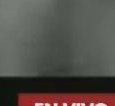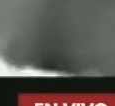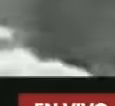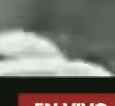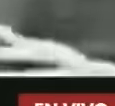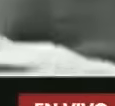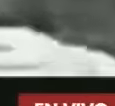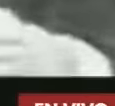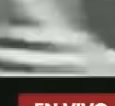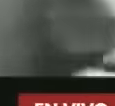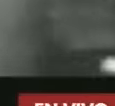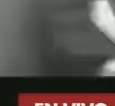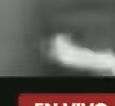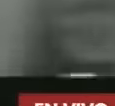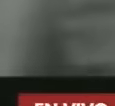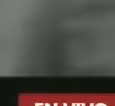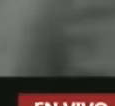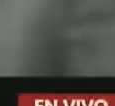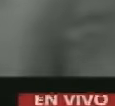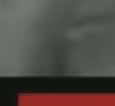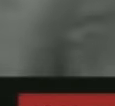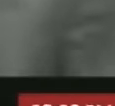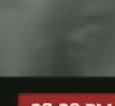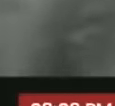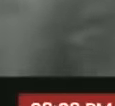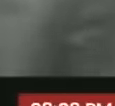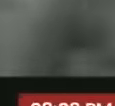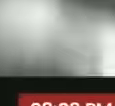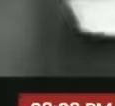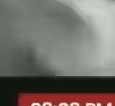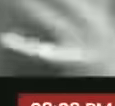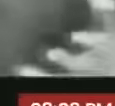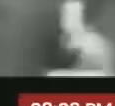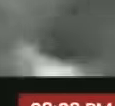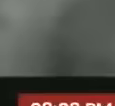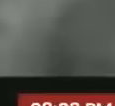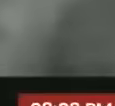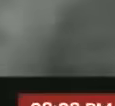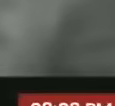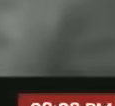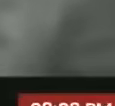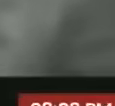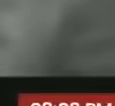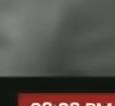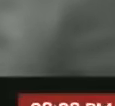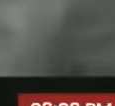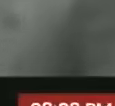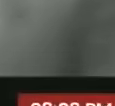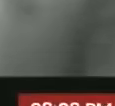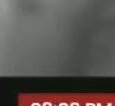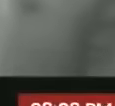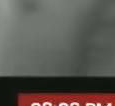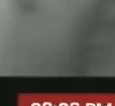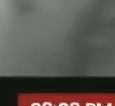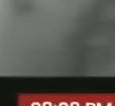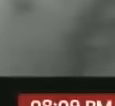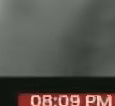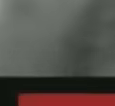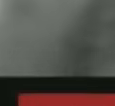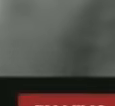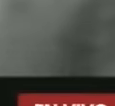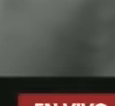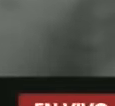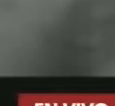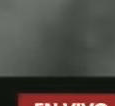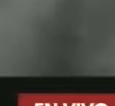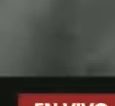Yo no creo que su intención fue ser traidores a la patria. Simplemente eso es lo que prueba la insensatez con que maneja este asunto. Pero como este país está